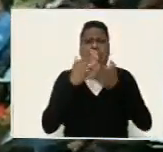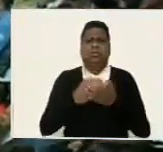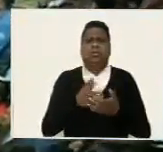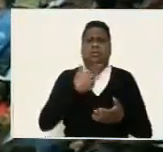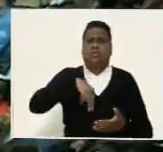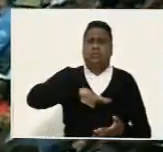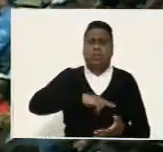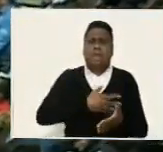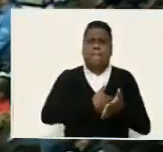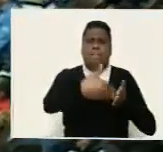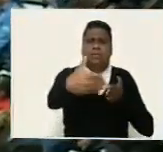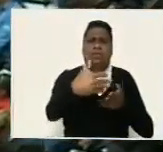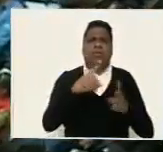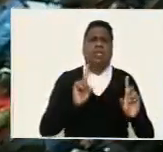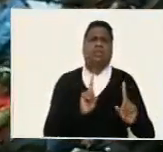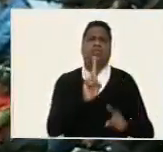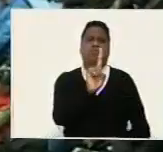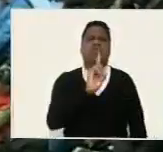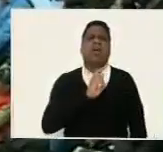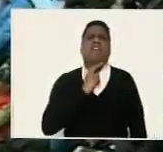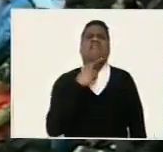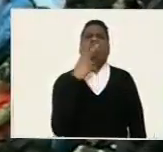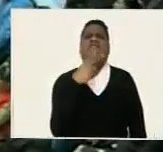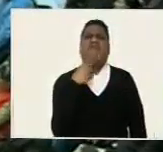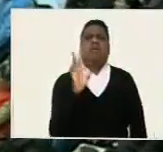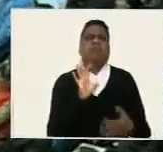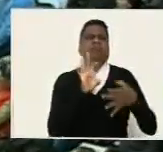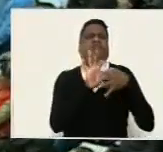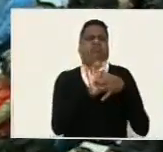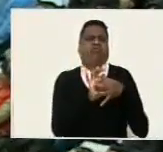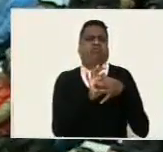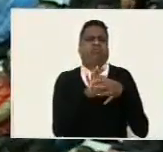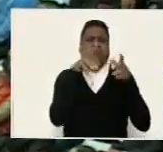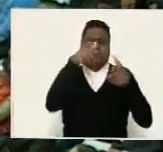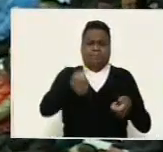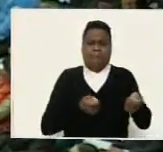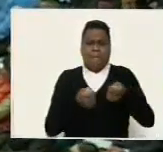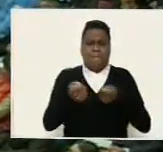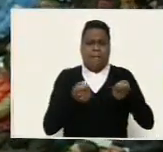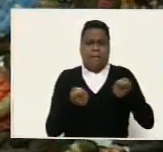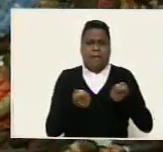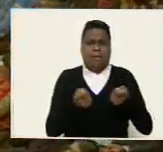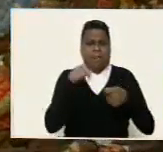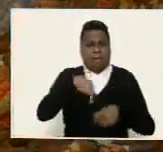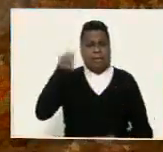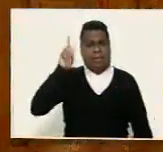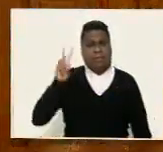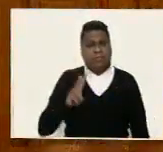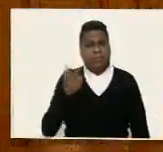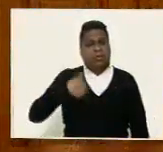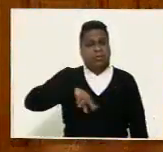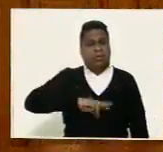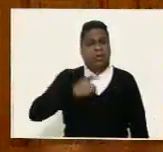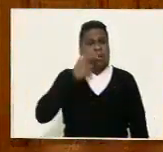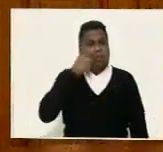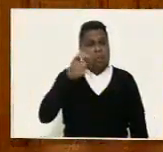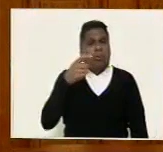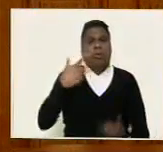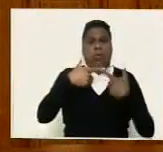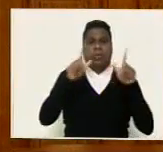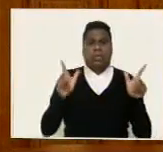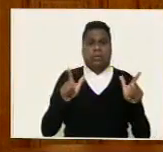una sola voz, y que hemos tomado las riendas de nuestra nación, y eso nos convierte en un pueblo libre,